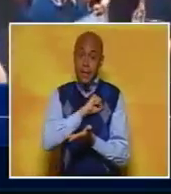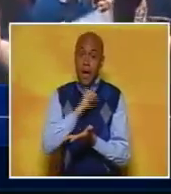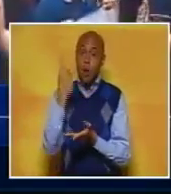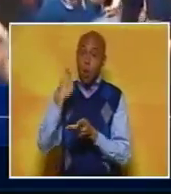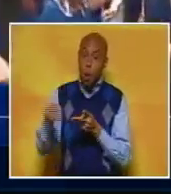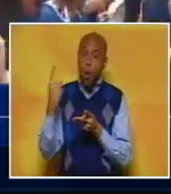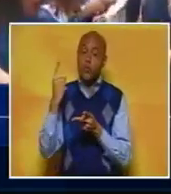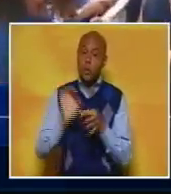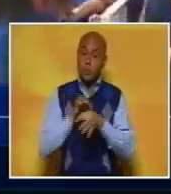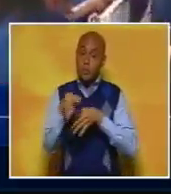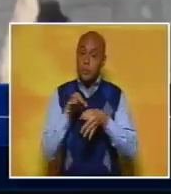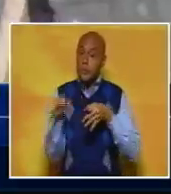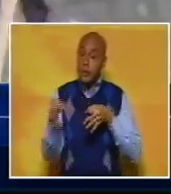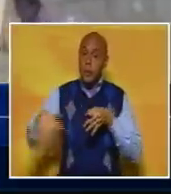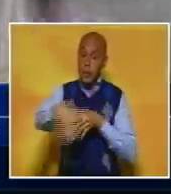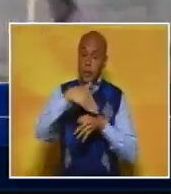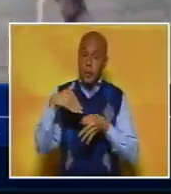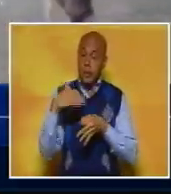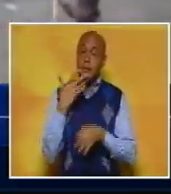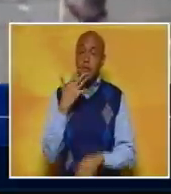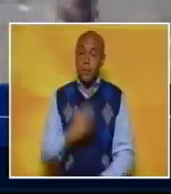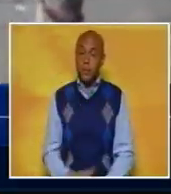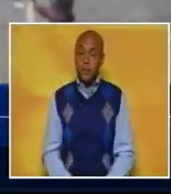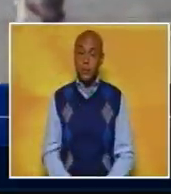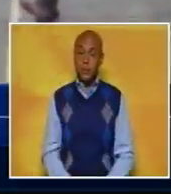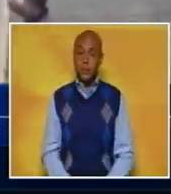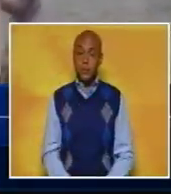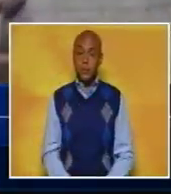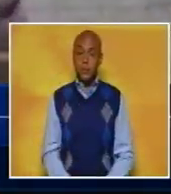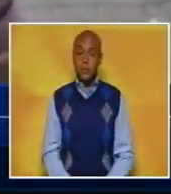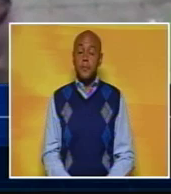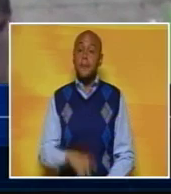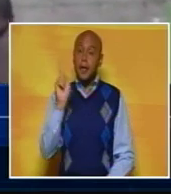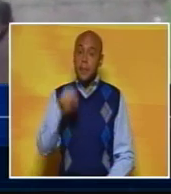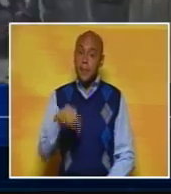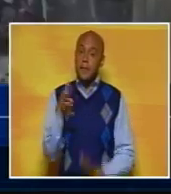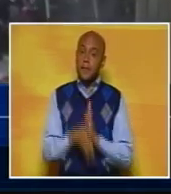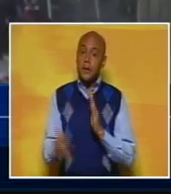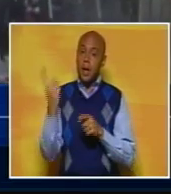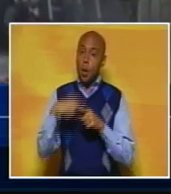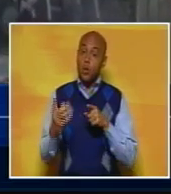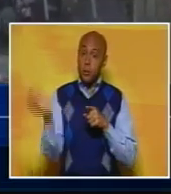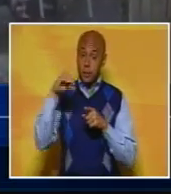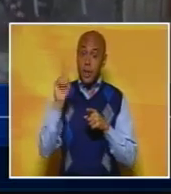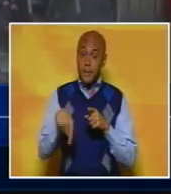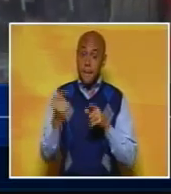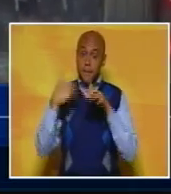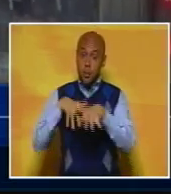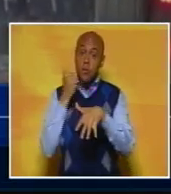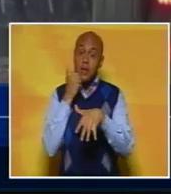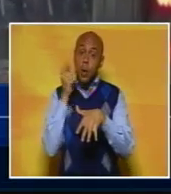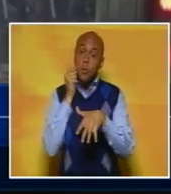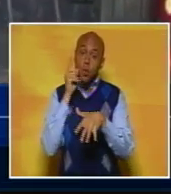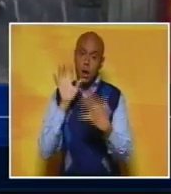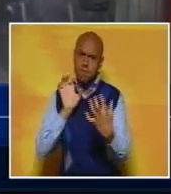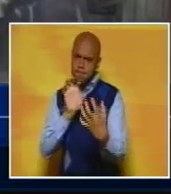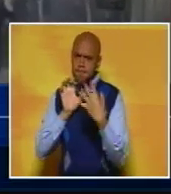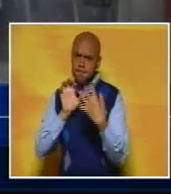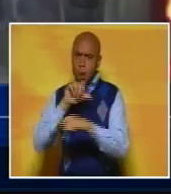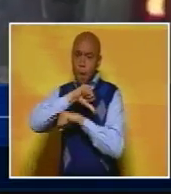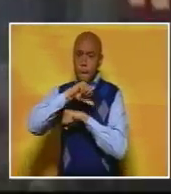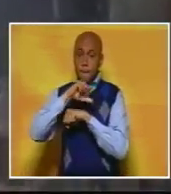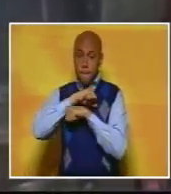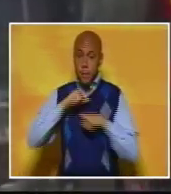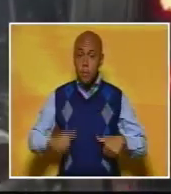del país como Antofagasta. También en algunos lugares hubo enfrentamientos entre manifestantes y agentes policiales